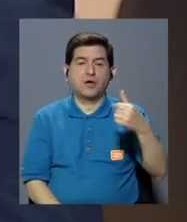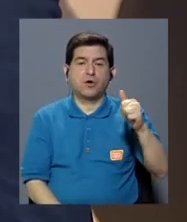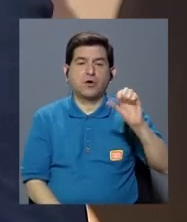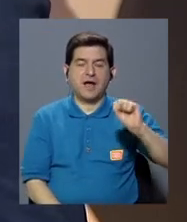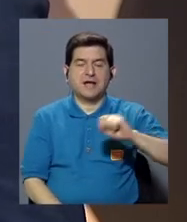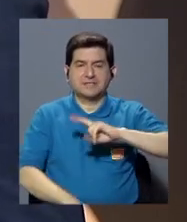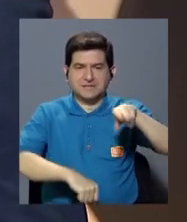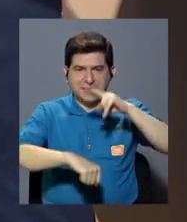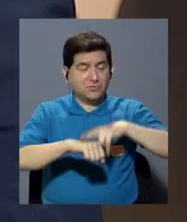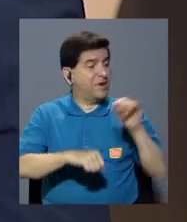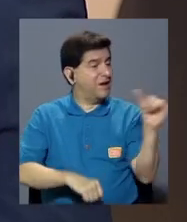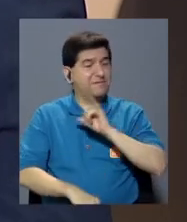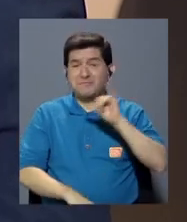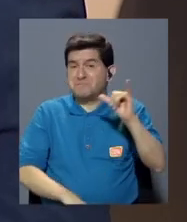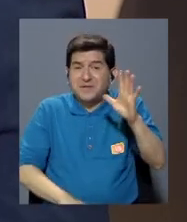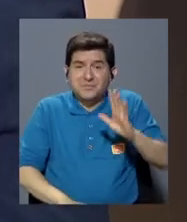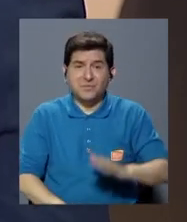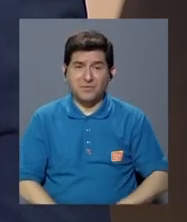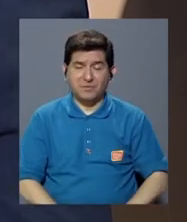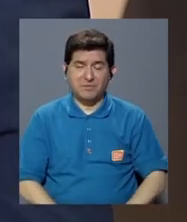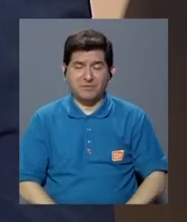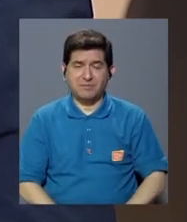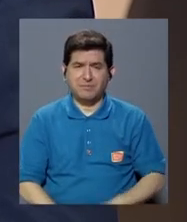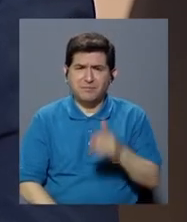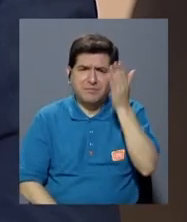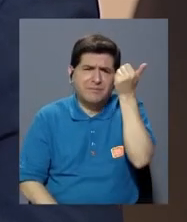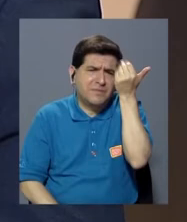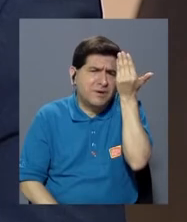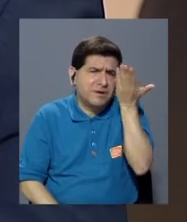Con el gas natural sucede lo mismo porque,